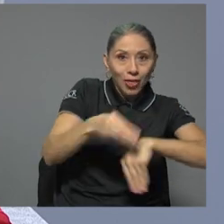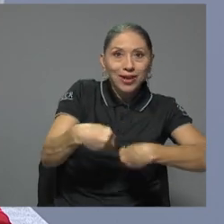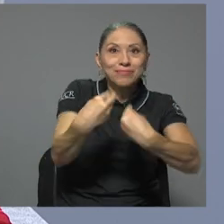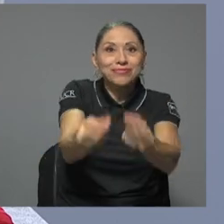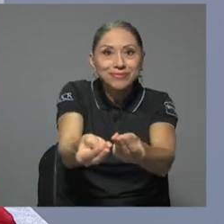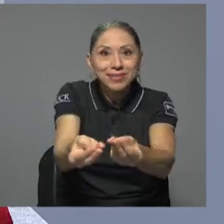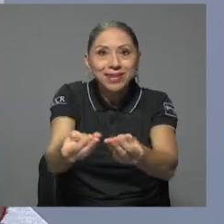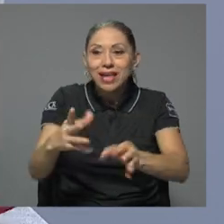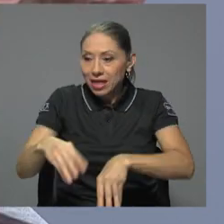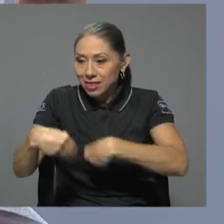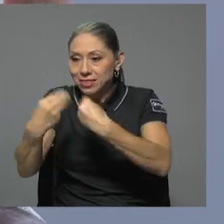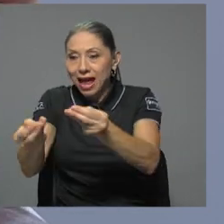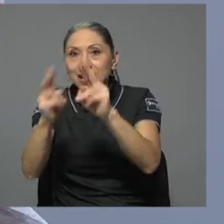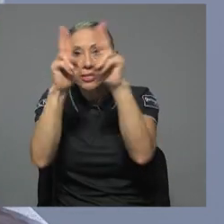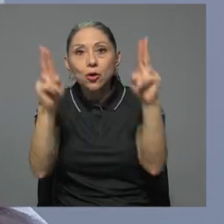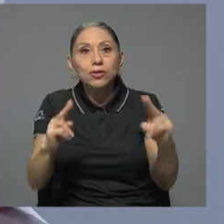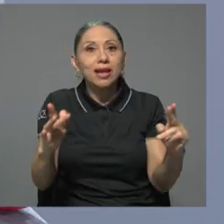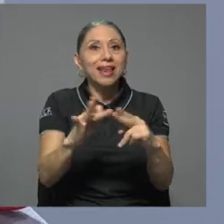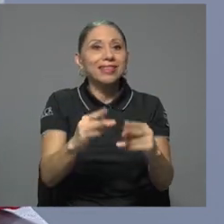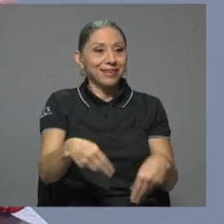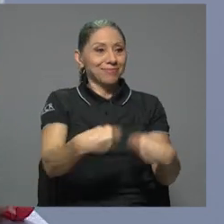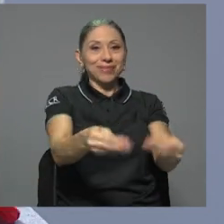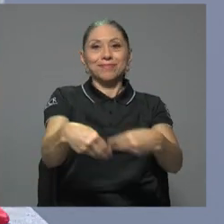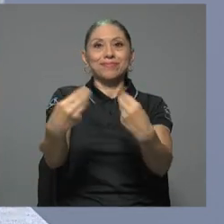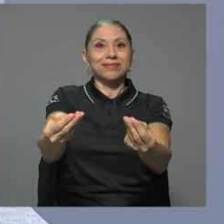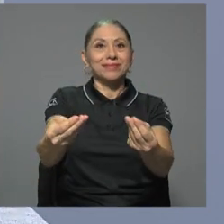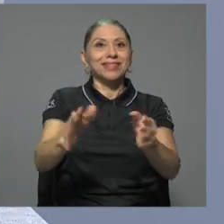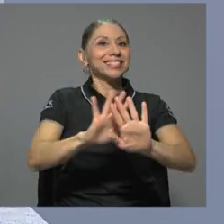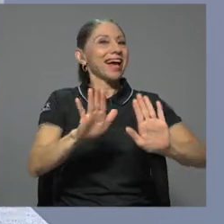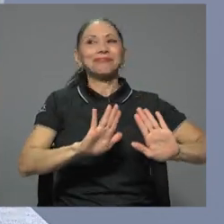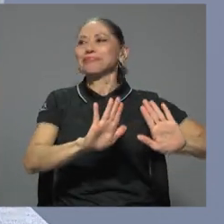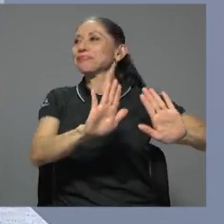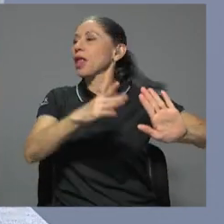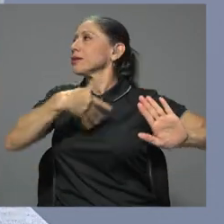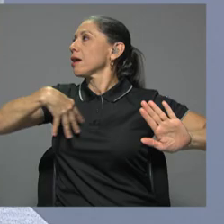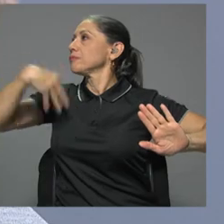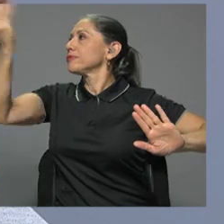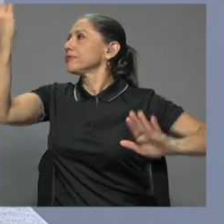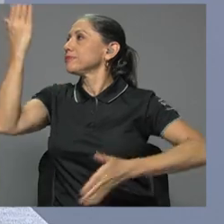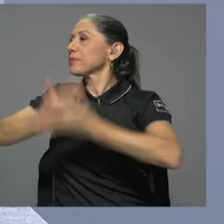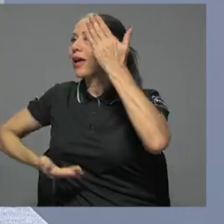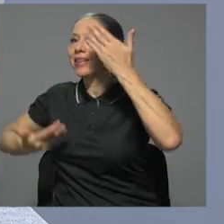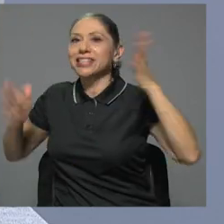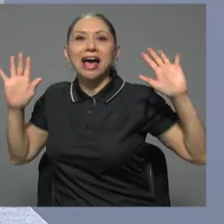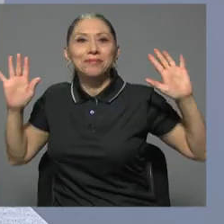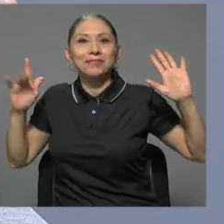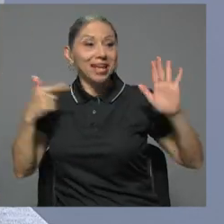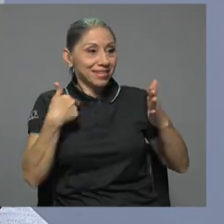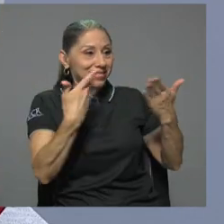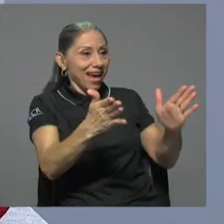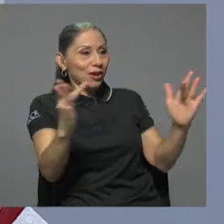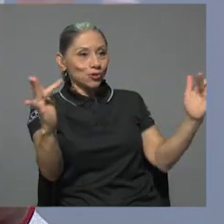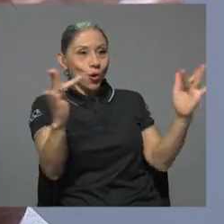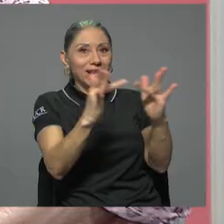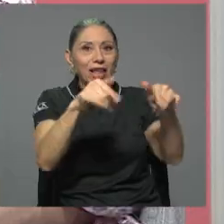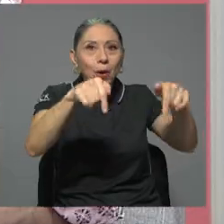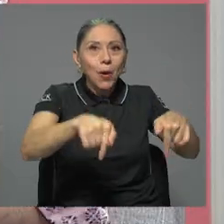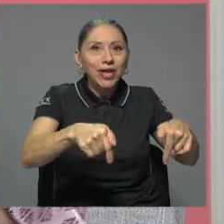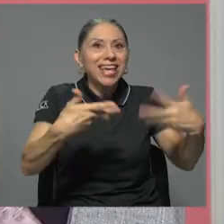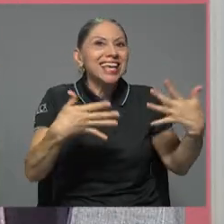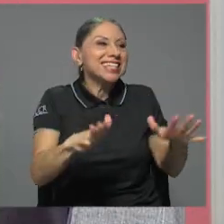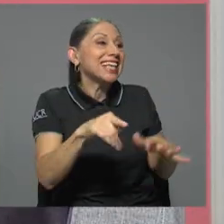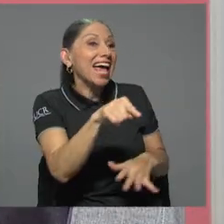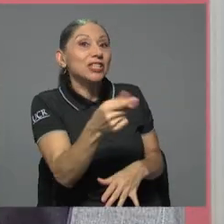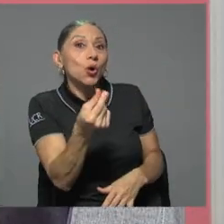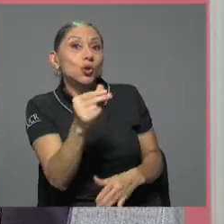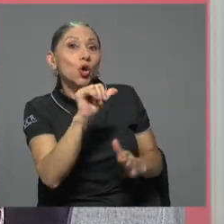y dejarlos abandonados el resto él ya los conecte hoy y ya esto costó llevar eso me costó 10 colero de